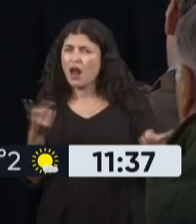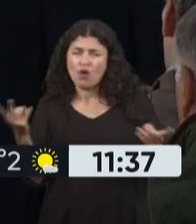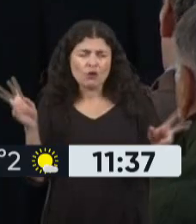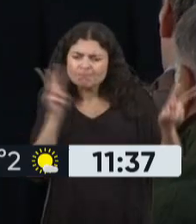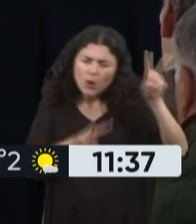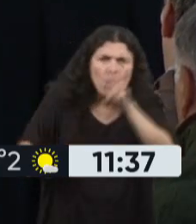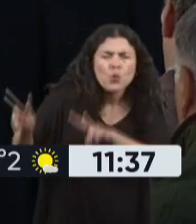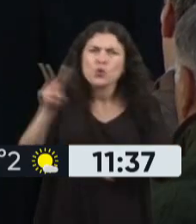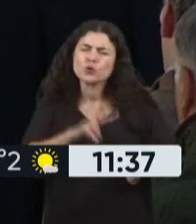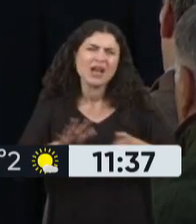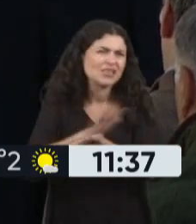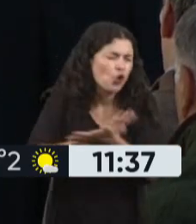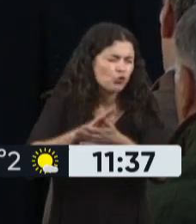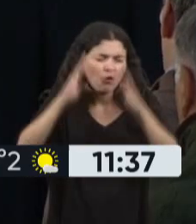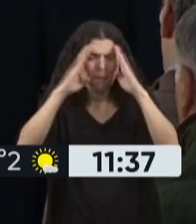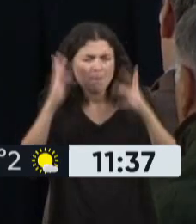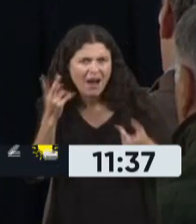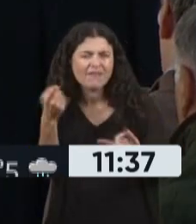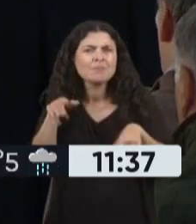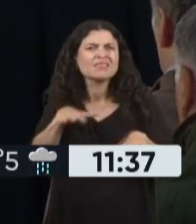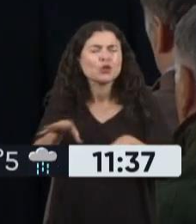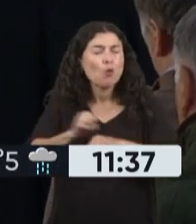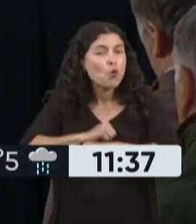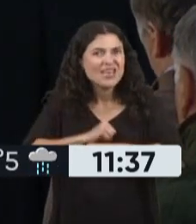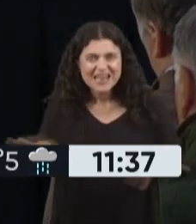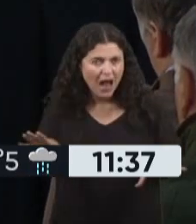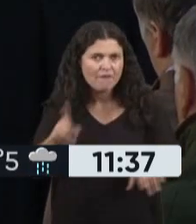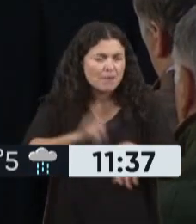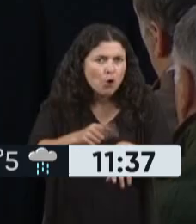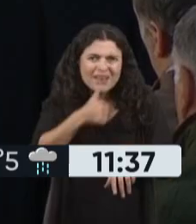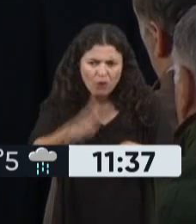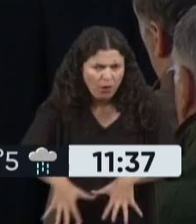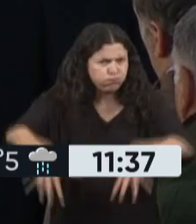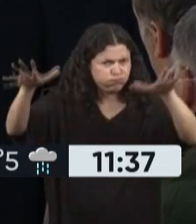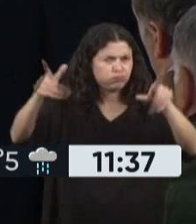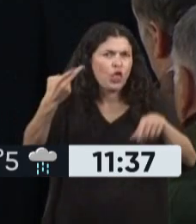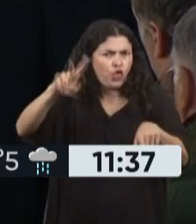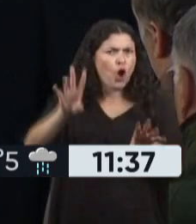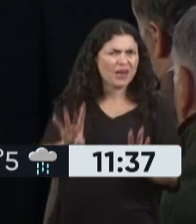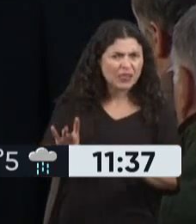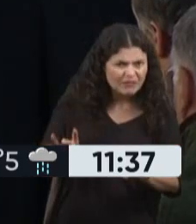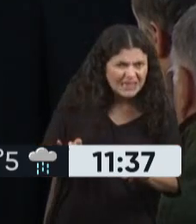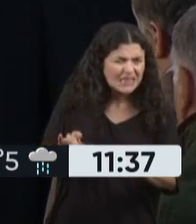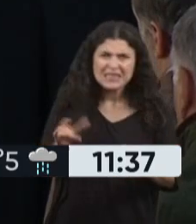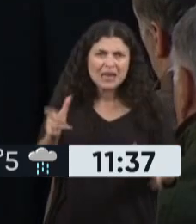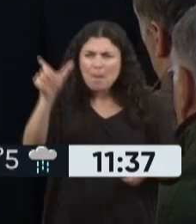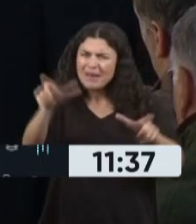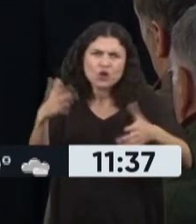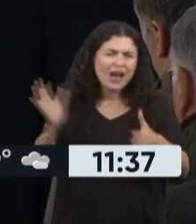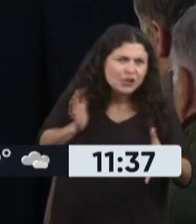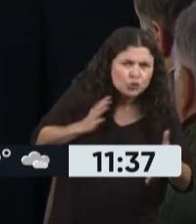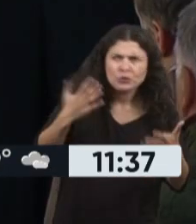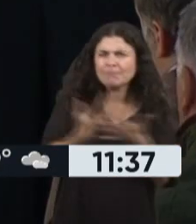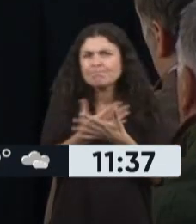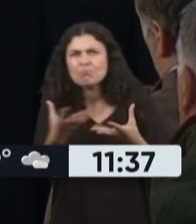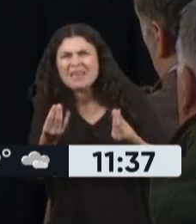estuvieron trabajando en esos momentos de mayor emergencia, donde la situación era más complicada, donde todo era que